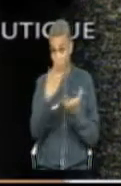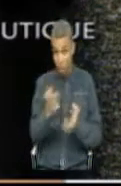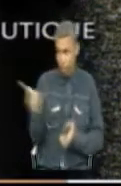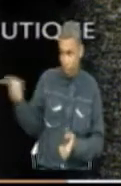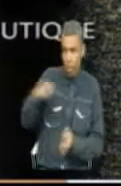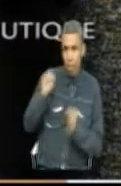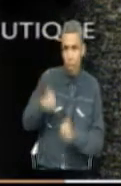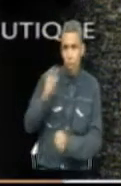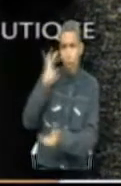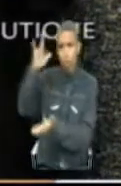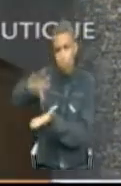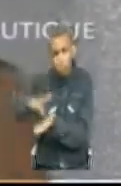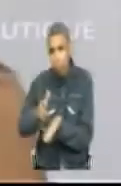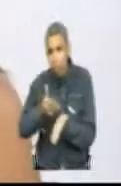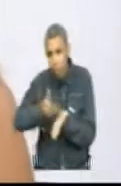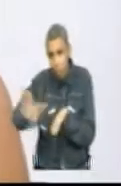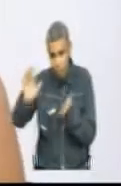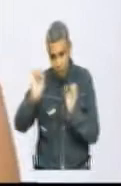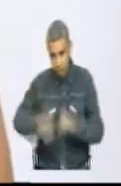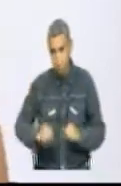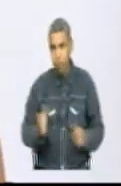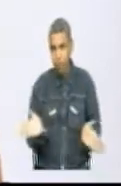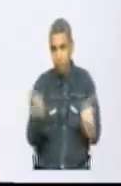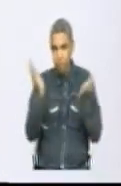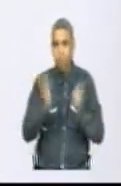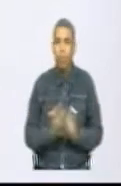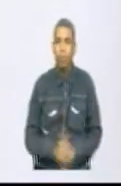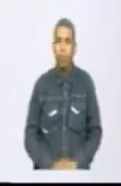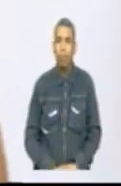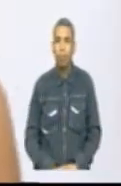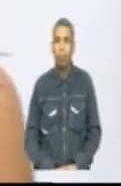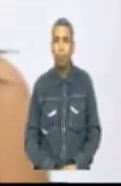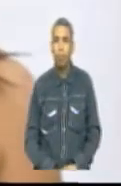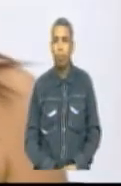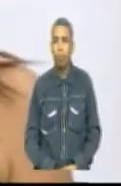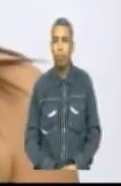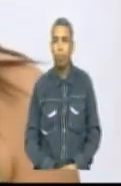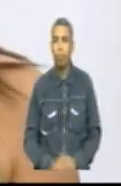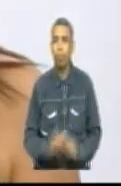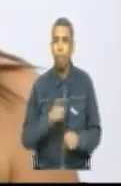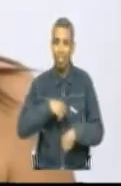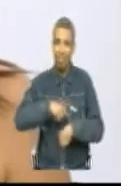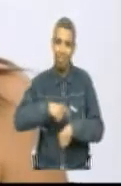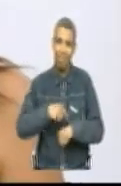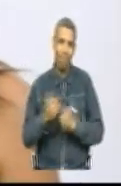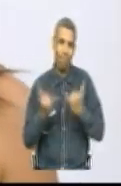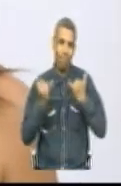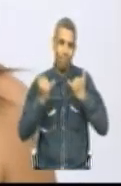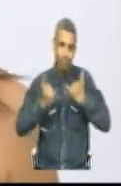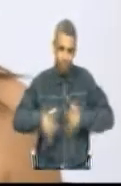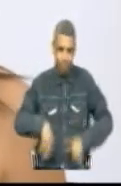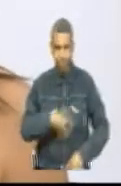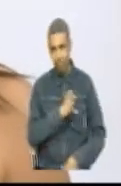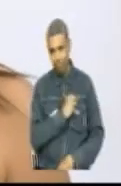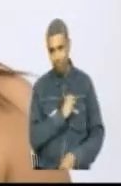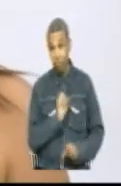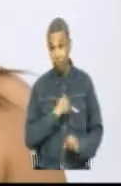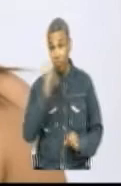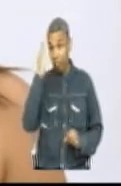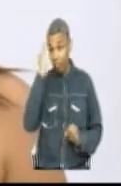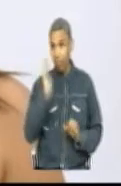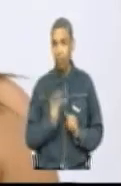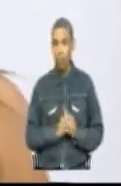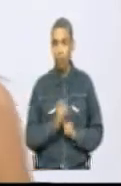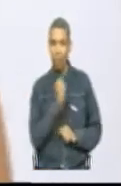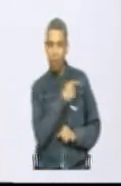en la zona rosa así que bueno nosotros lastimosamente el tiempo se nos acabó el día de hoy sin embargo quedamos complacidos con la